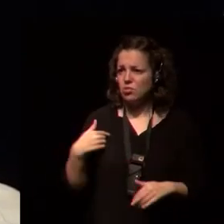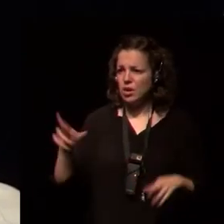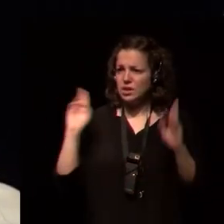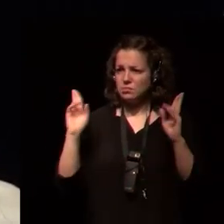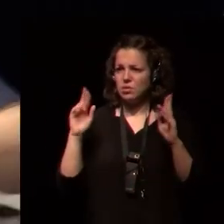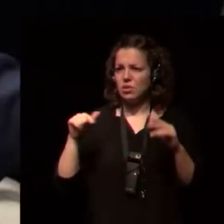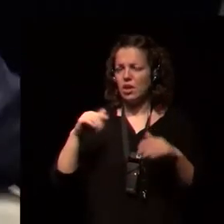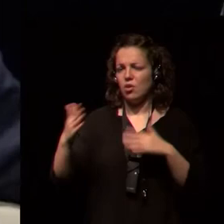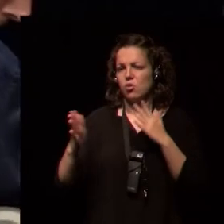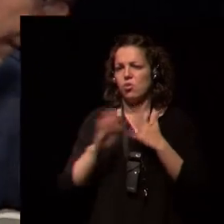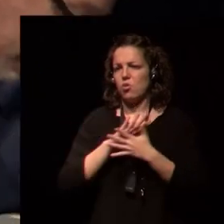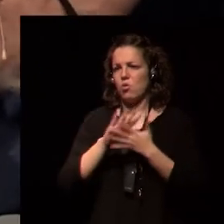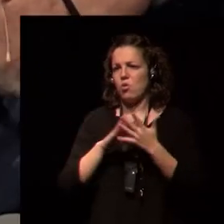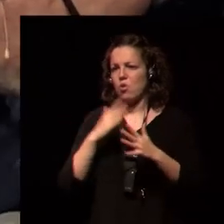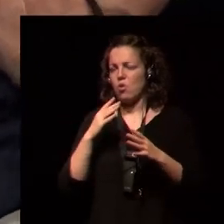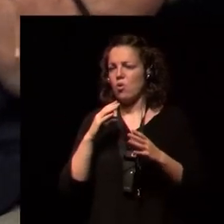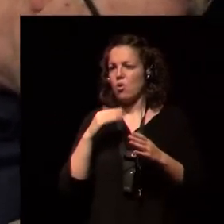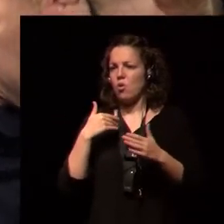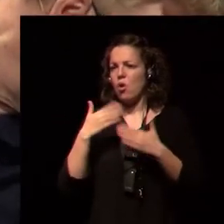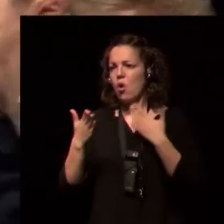una conversación fructífera. Gracias.